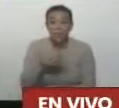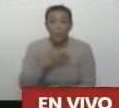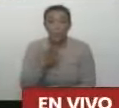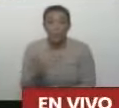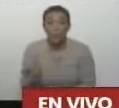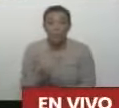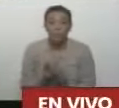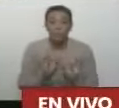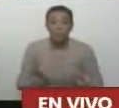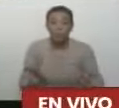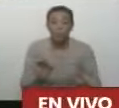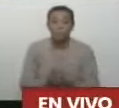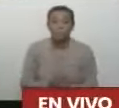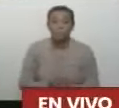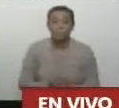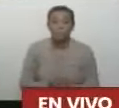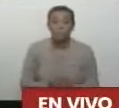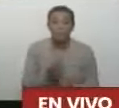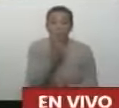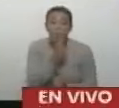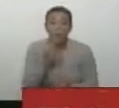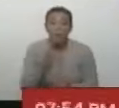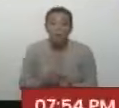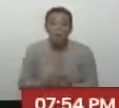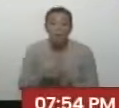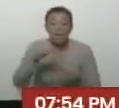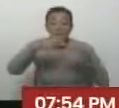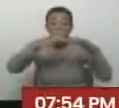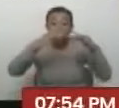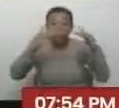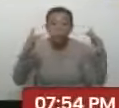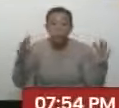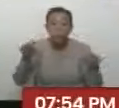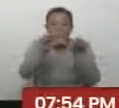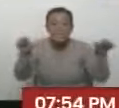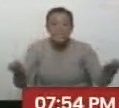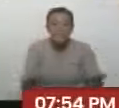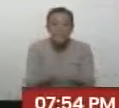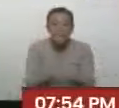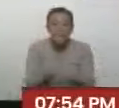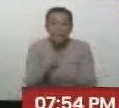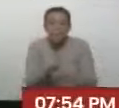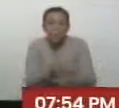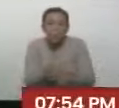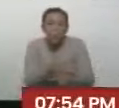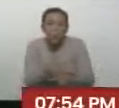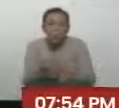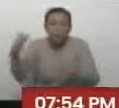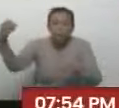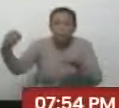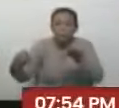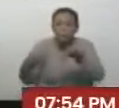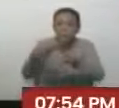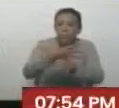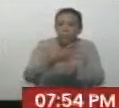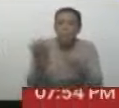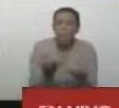rojo, está ocupado. Este es un sistema de gestión hídrica. Nosotros lo creamos